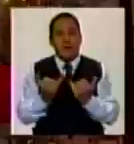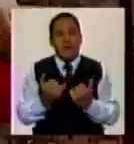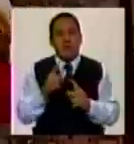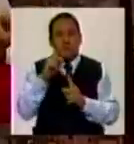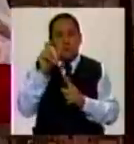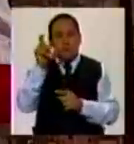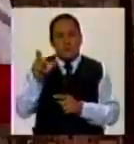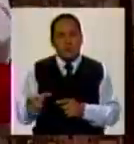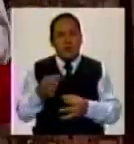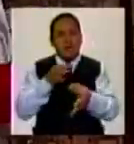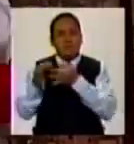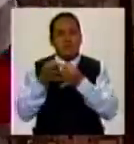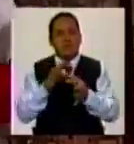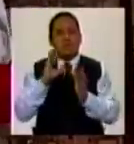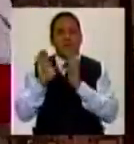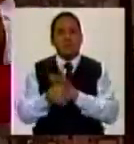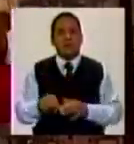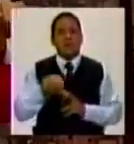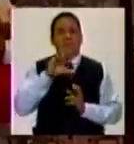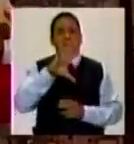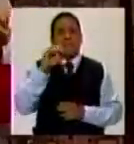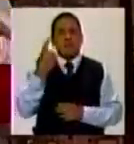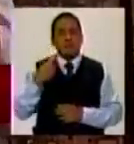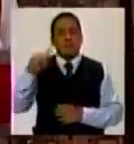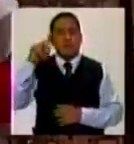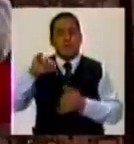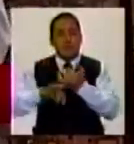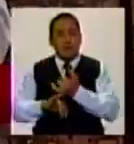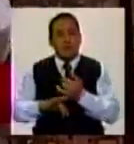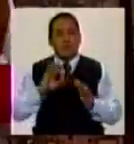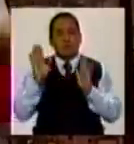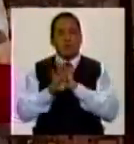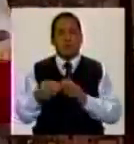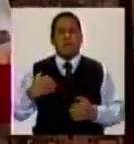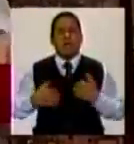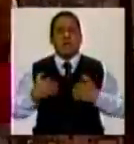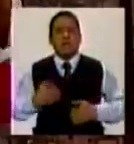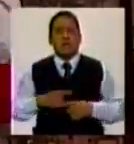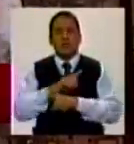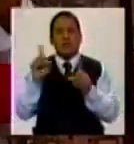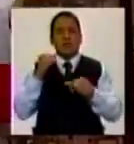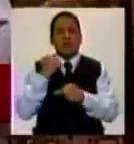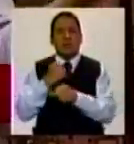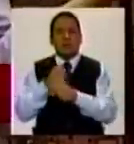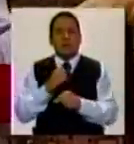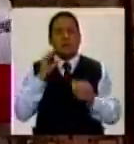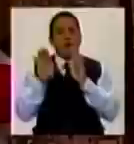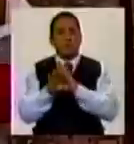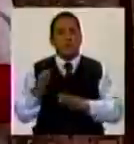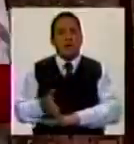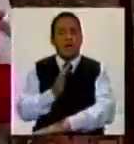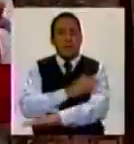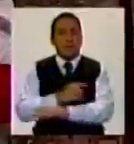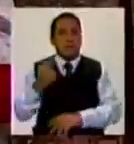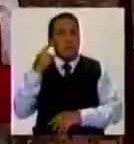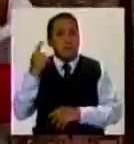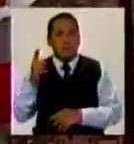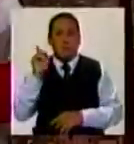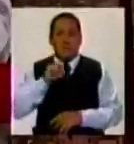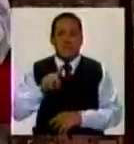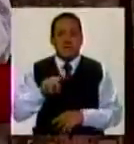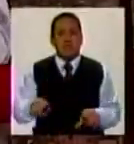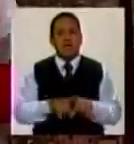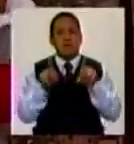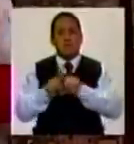la lógica de gastar 500 millones de soles y quejarse de que no se hacen obras, cosa que como ya han oído es mentira,